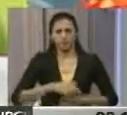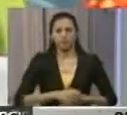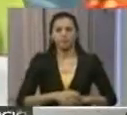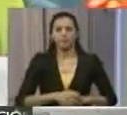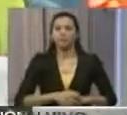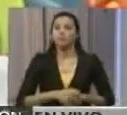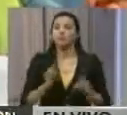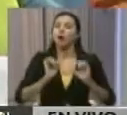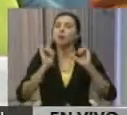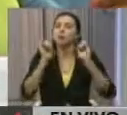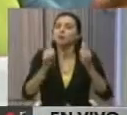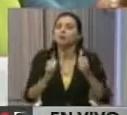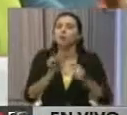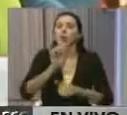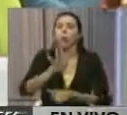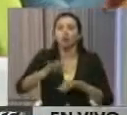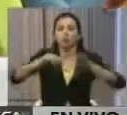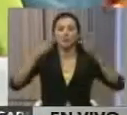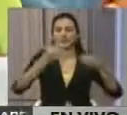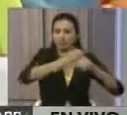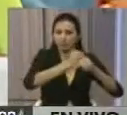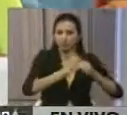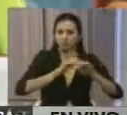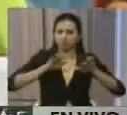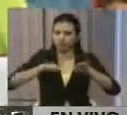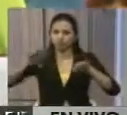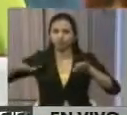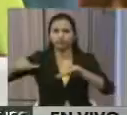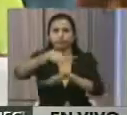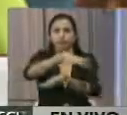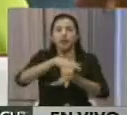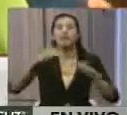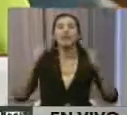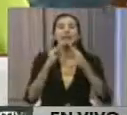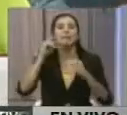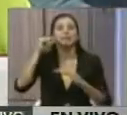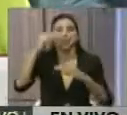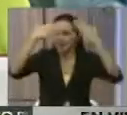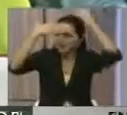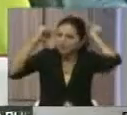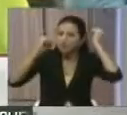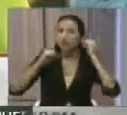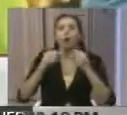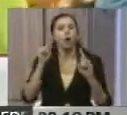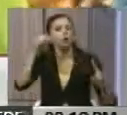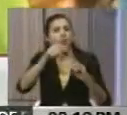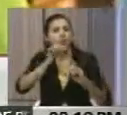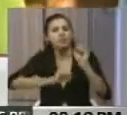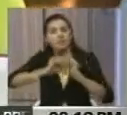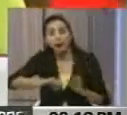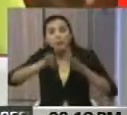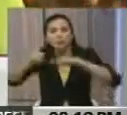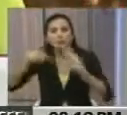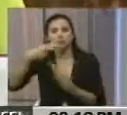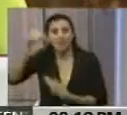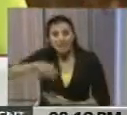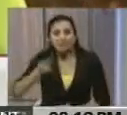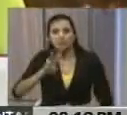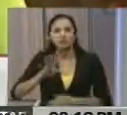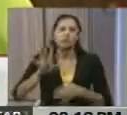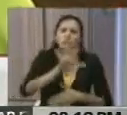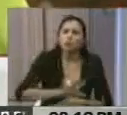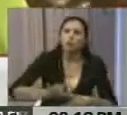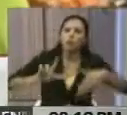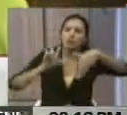hoy comenzó con 4 mesas de trabajos en la Casa Amarilla, con el fin de defender la revolución no solo en Venezuela, sino en toda